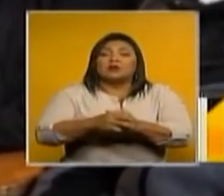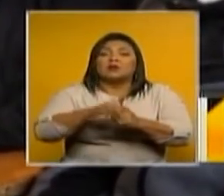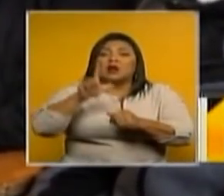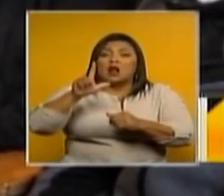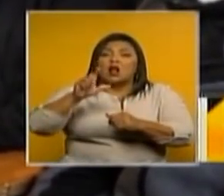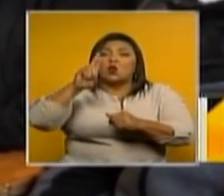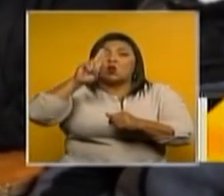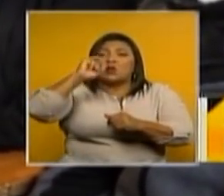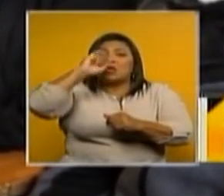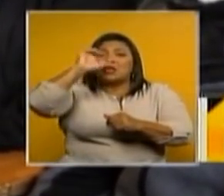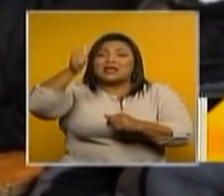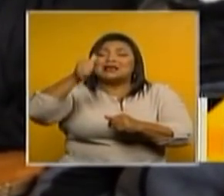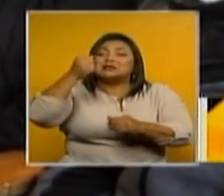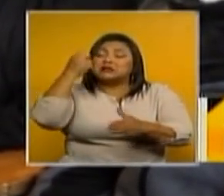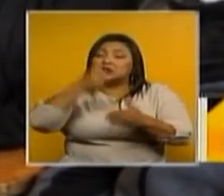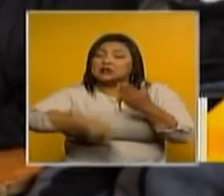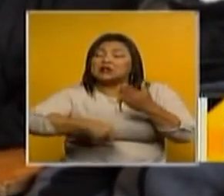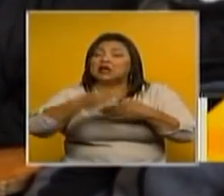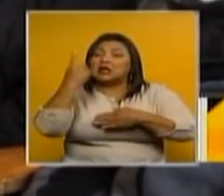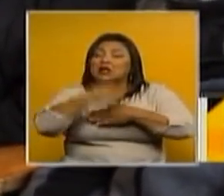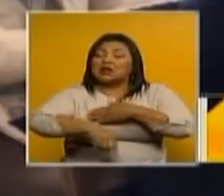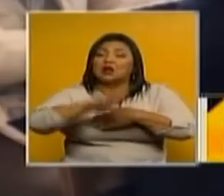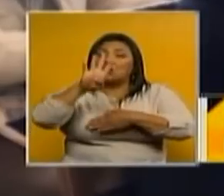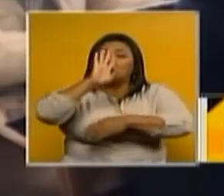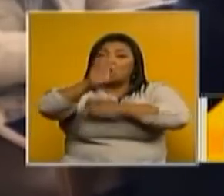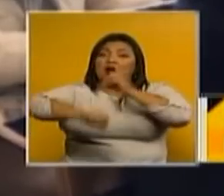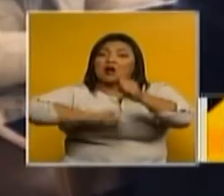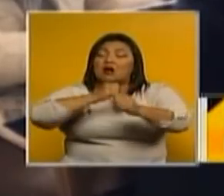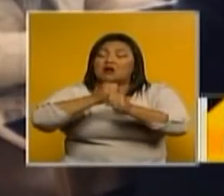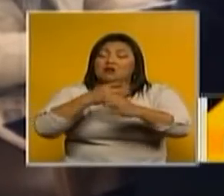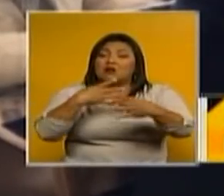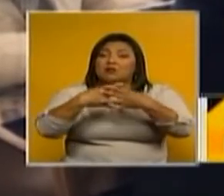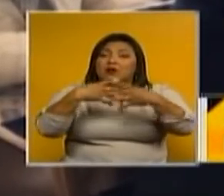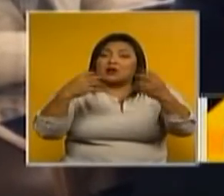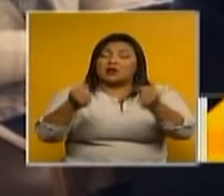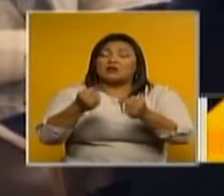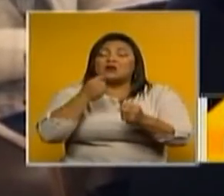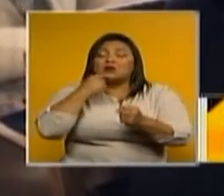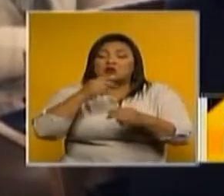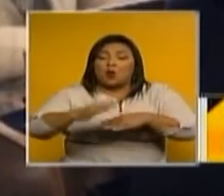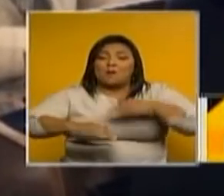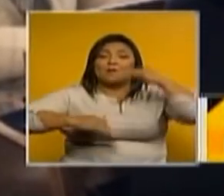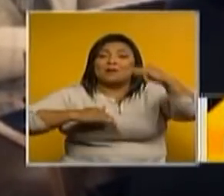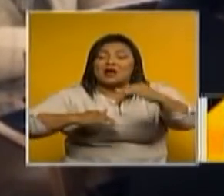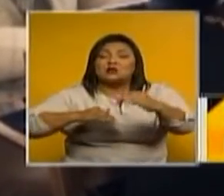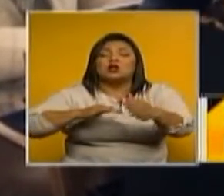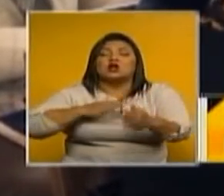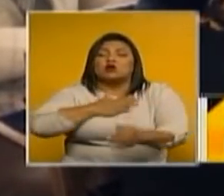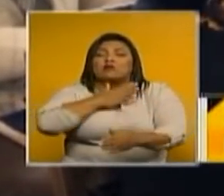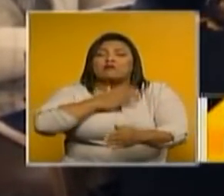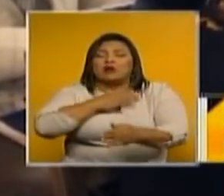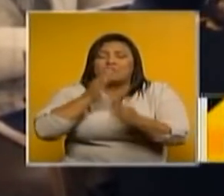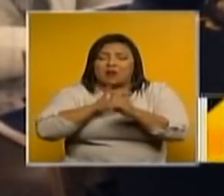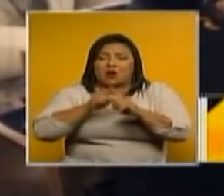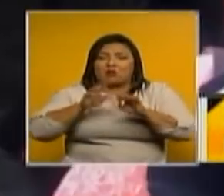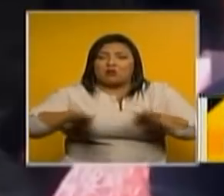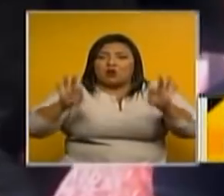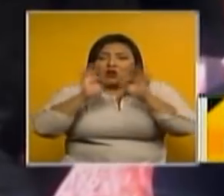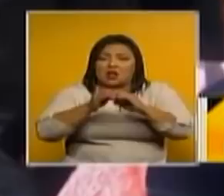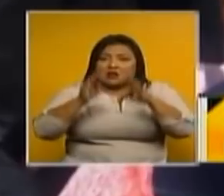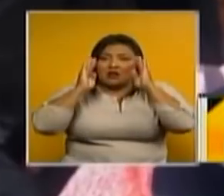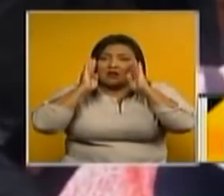Lozano, quien fue sentenciada a 4 años de cárcel, dice que este es un paso de confianza, espero que estarán atentos. Bueno,